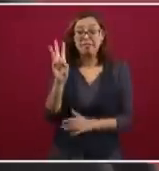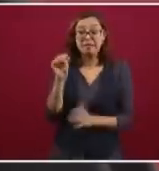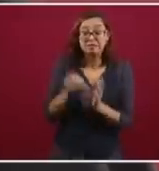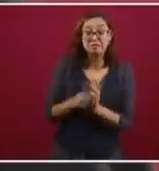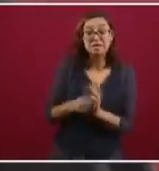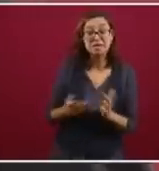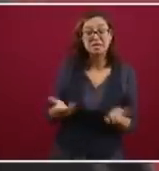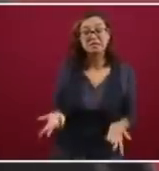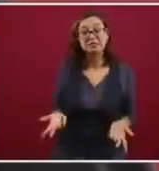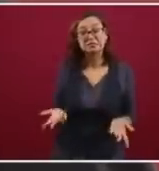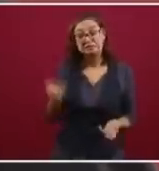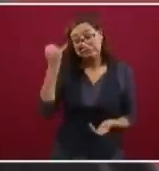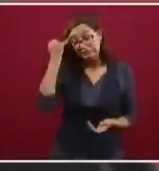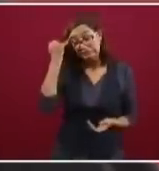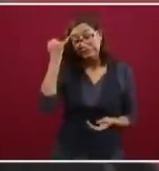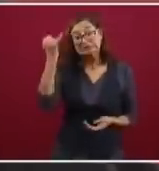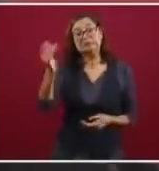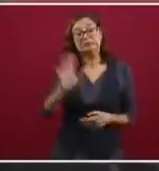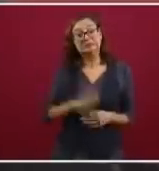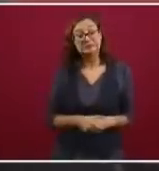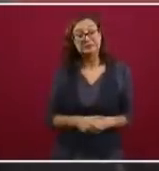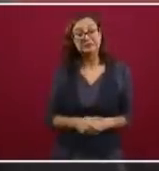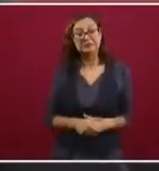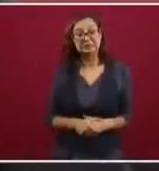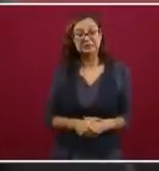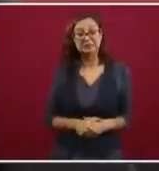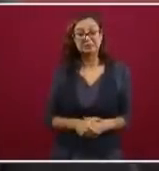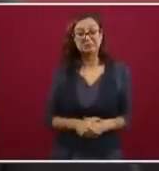¿Cómo estaríamos el día de hoy?